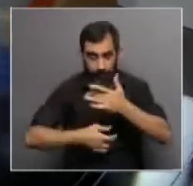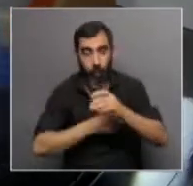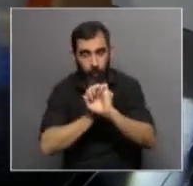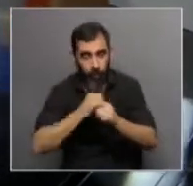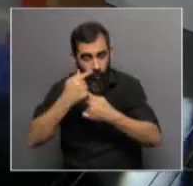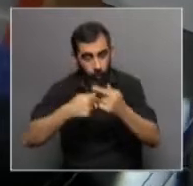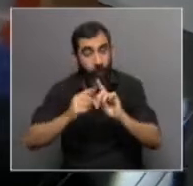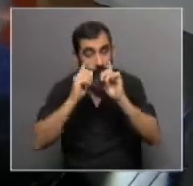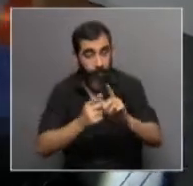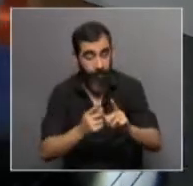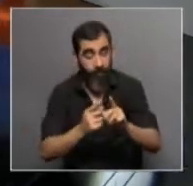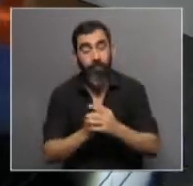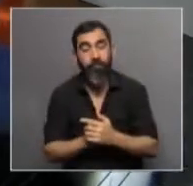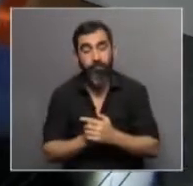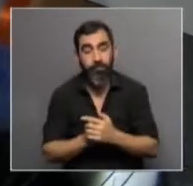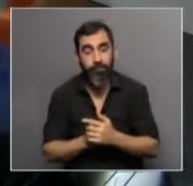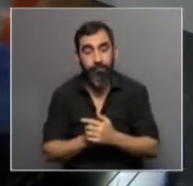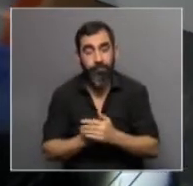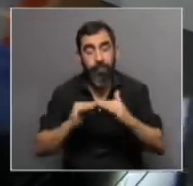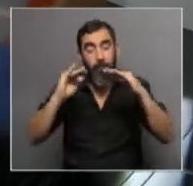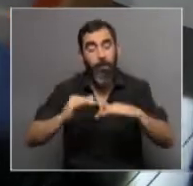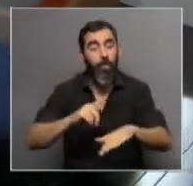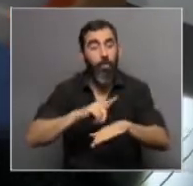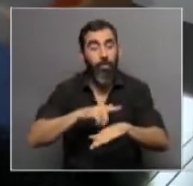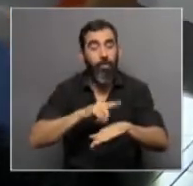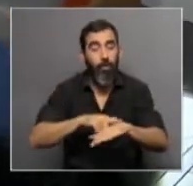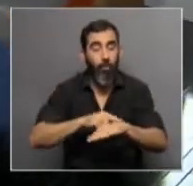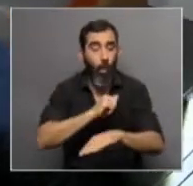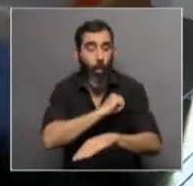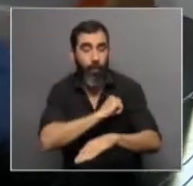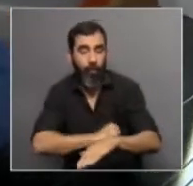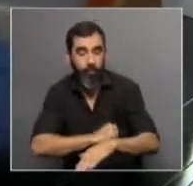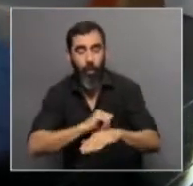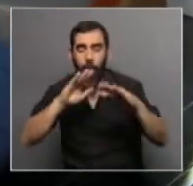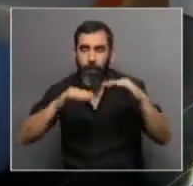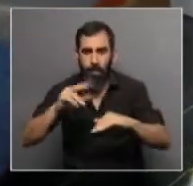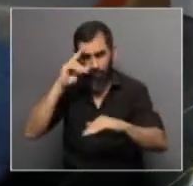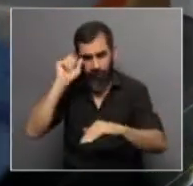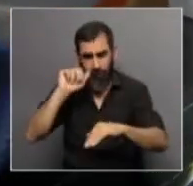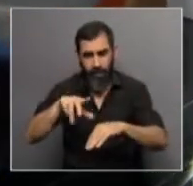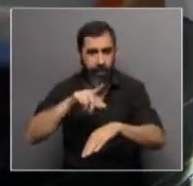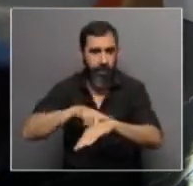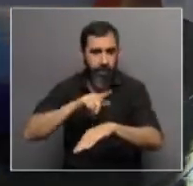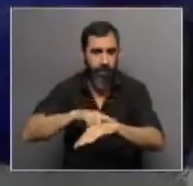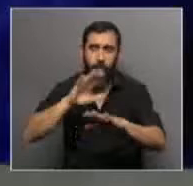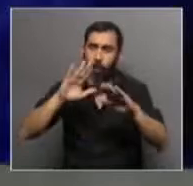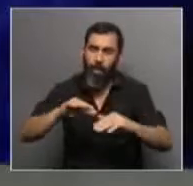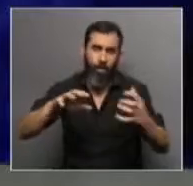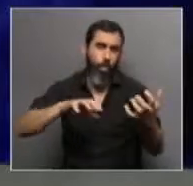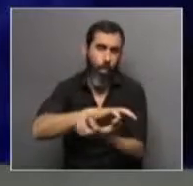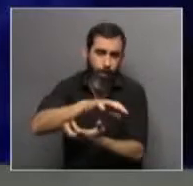ganglios, primero, disminuye el tiempo quirúrgico, disminuye la internación, disminuye las